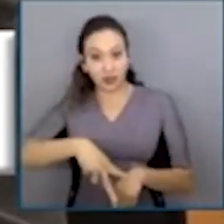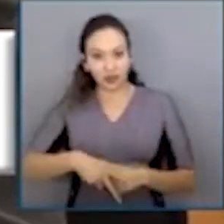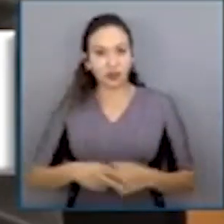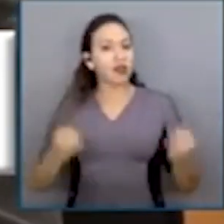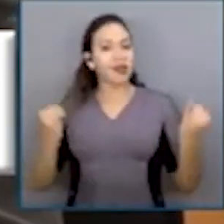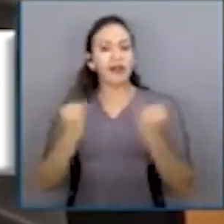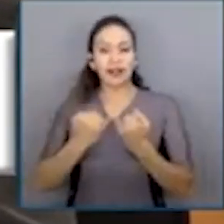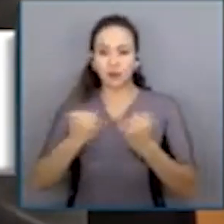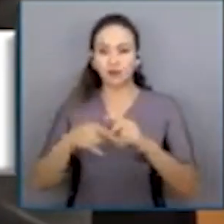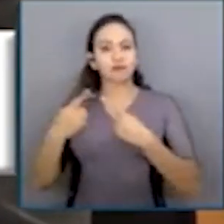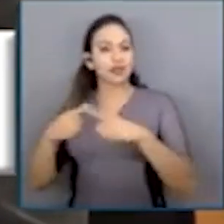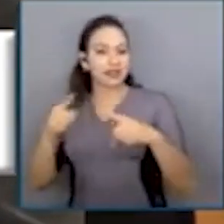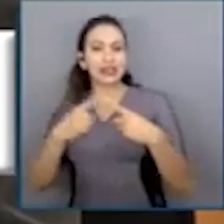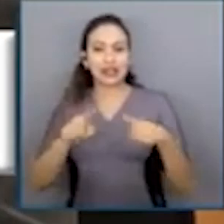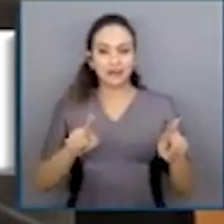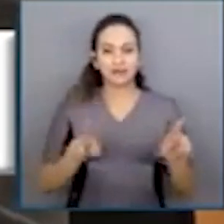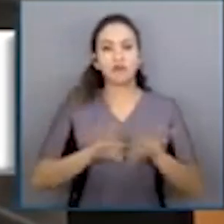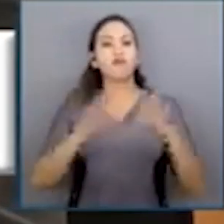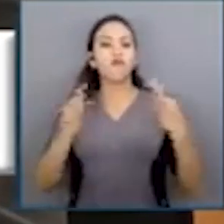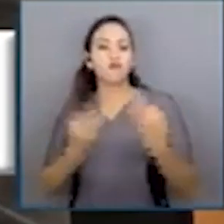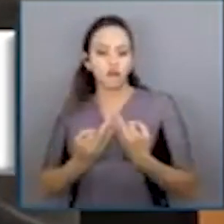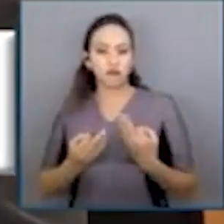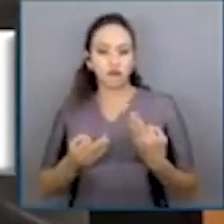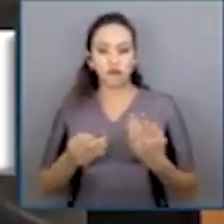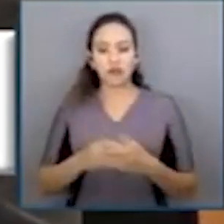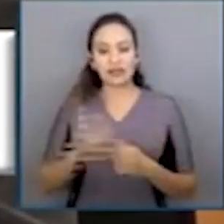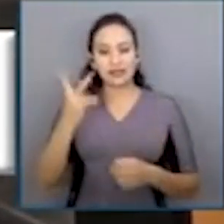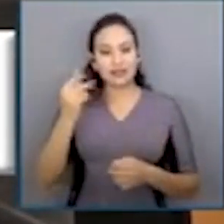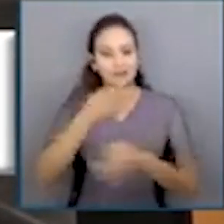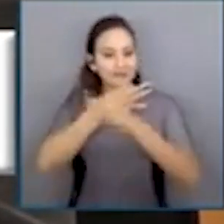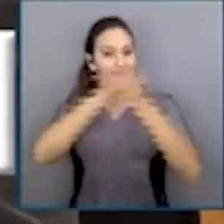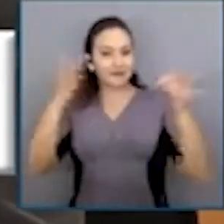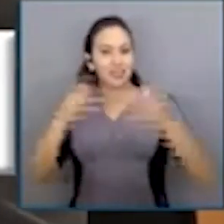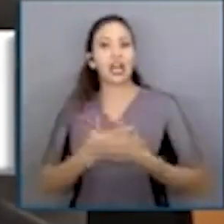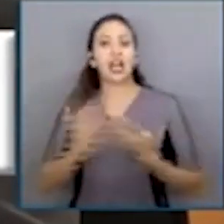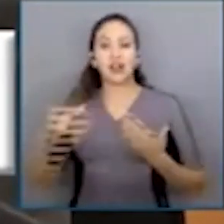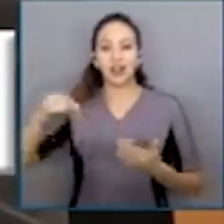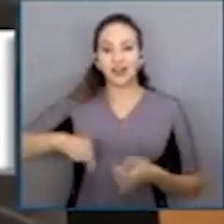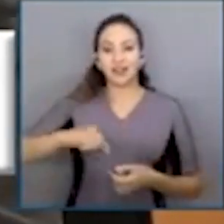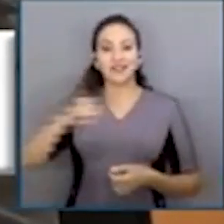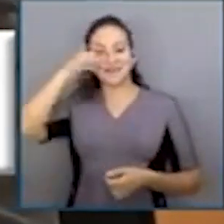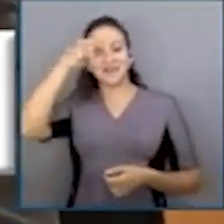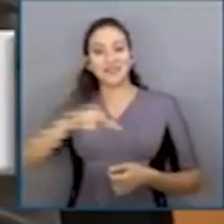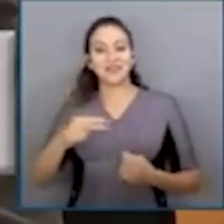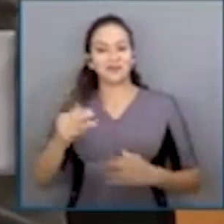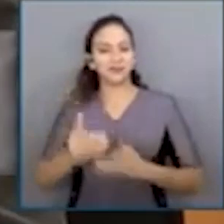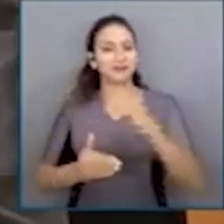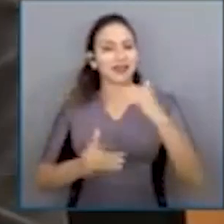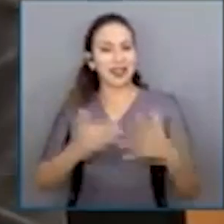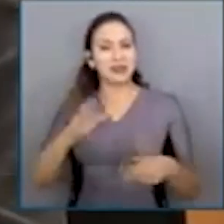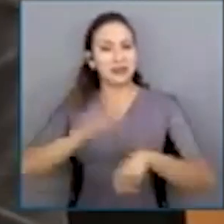televisión pública avanza lidera y construye modelos de